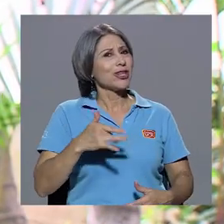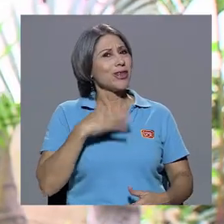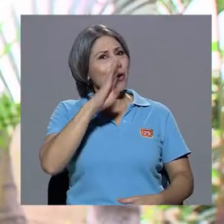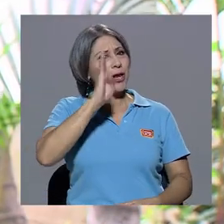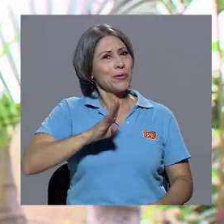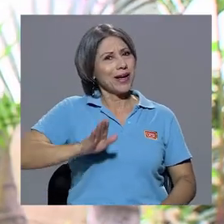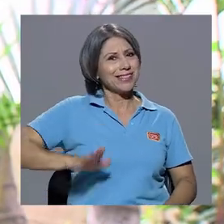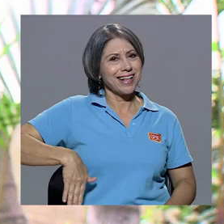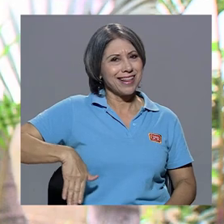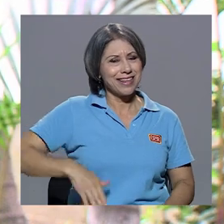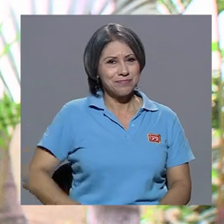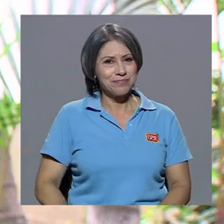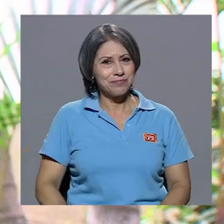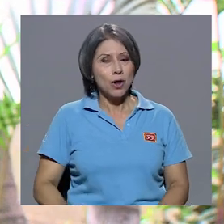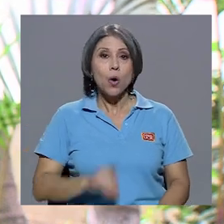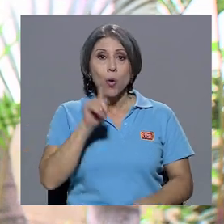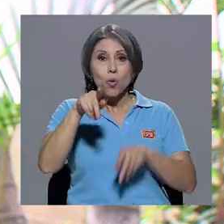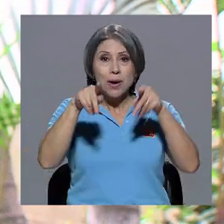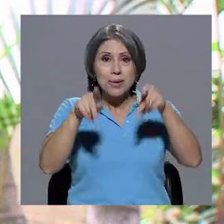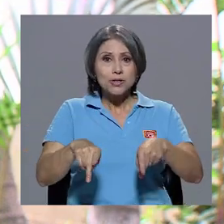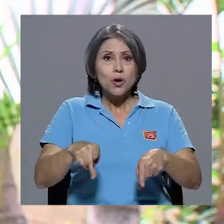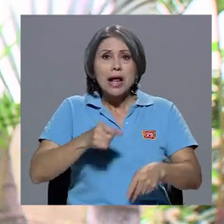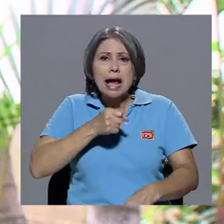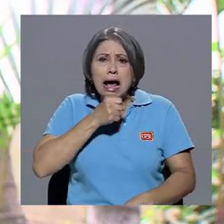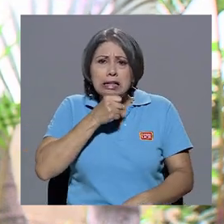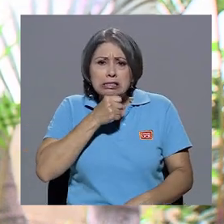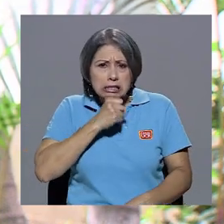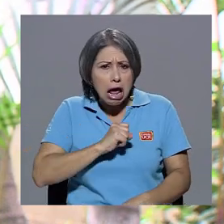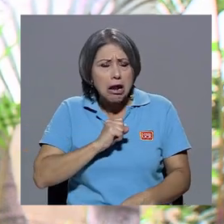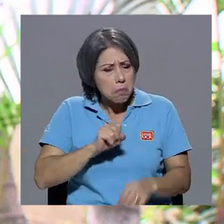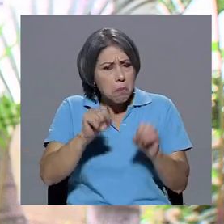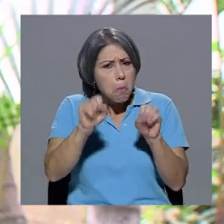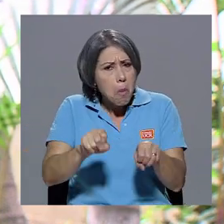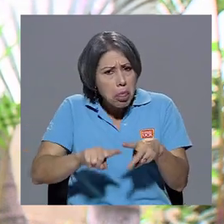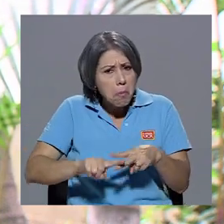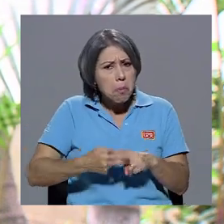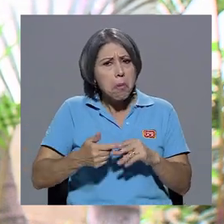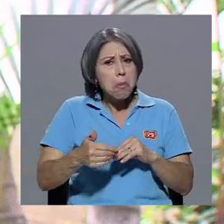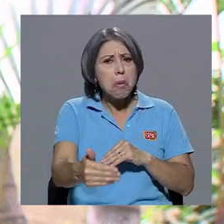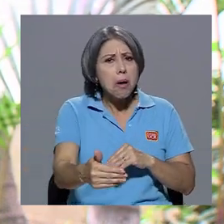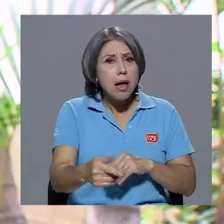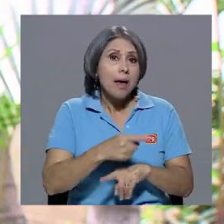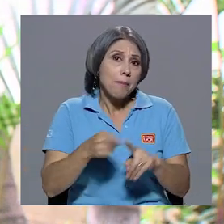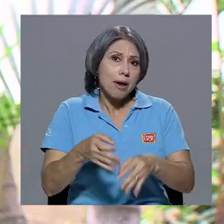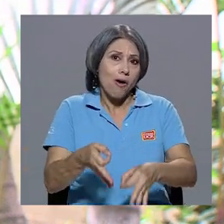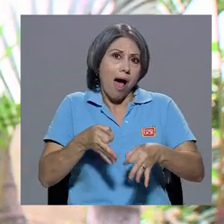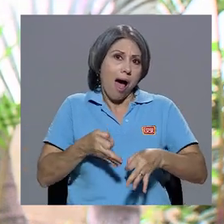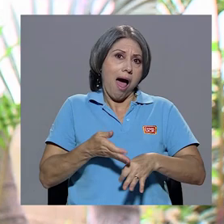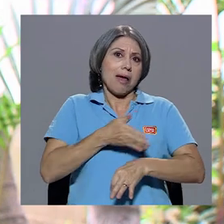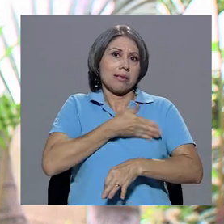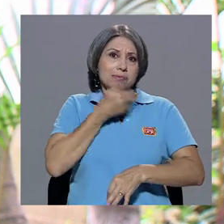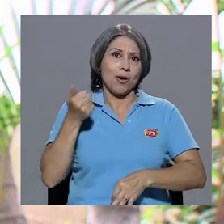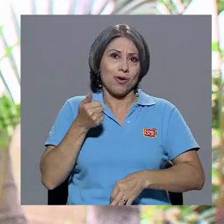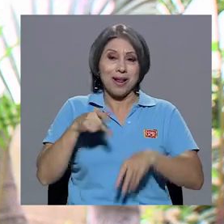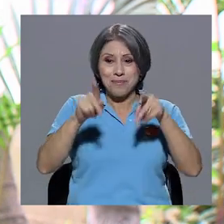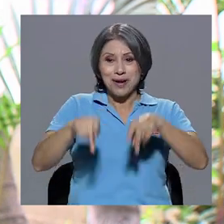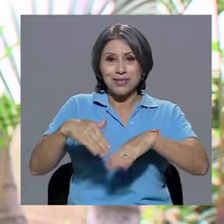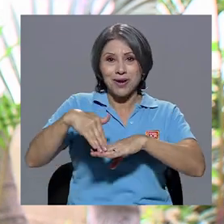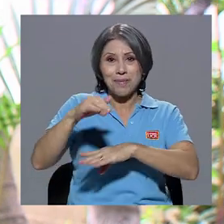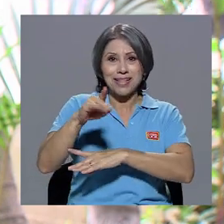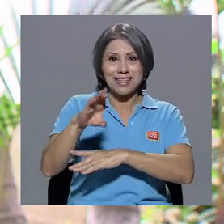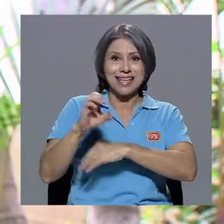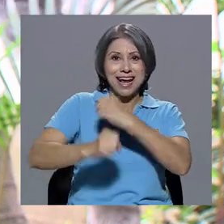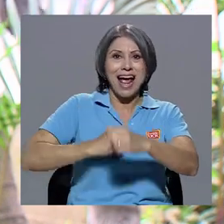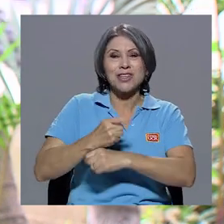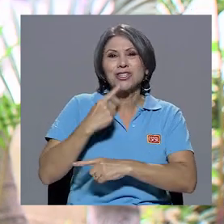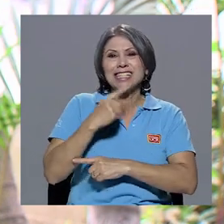Siento que nunca es tarde, ¿sí? Siento que una persona anciana ya puede incorporarlo y mientras antes siempre es mejor. Los centenarios dicen que esto lo